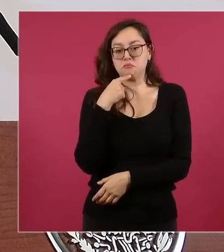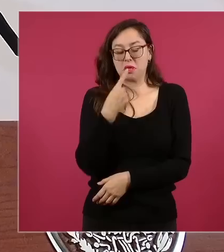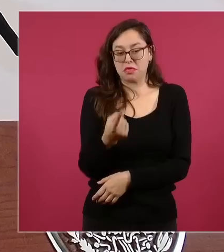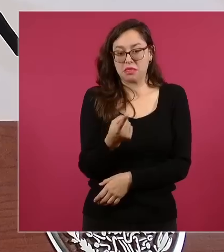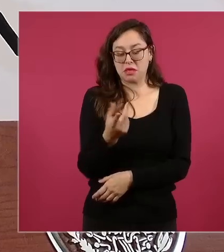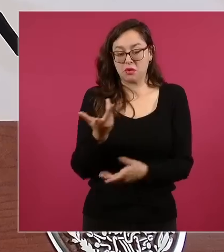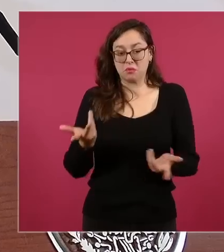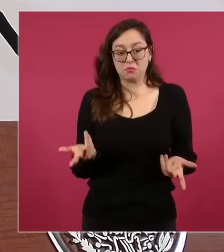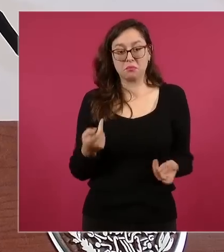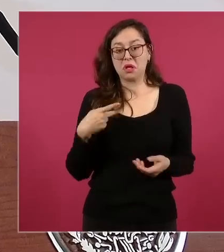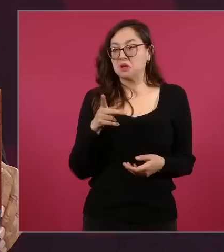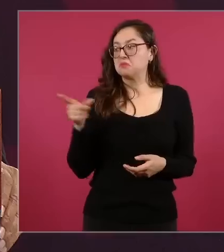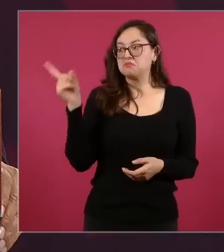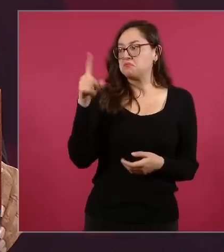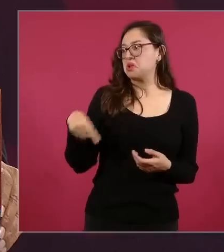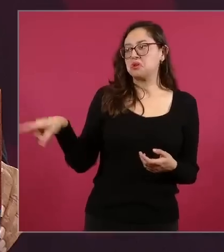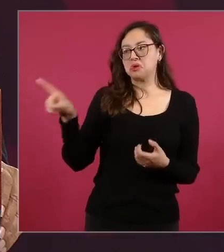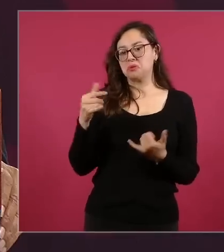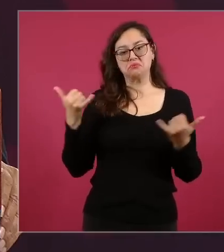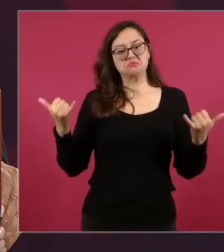y no se hace.